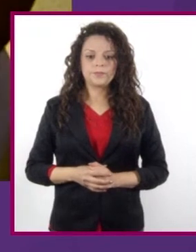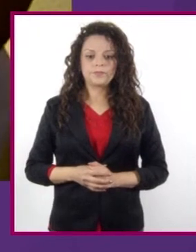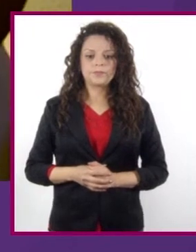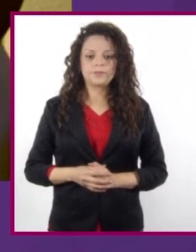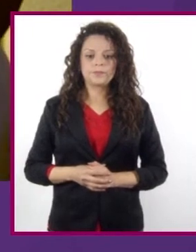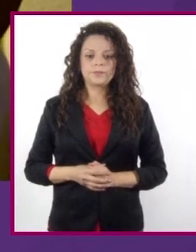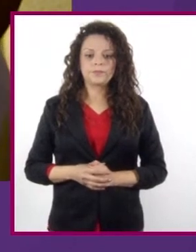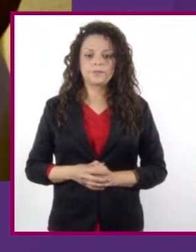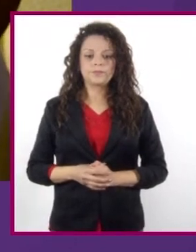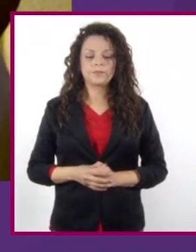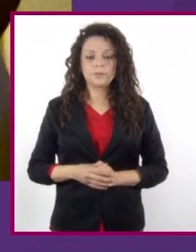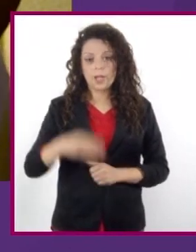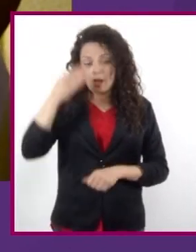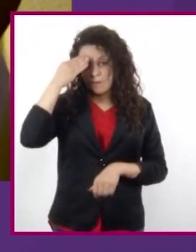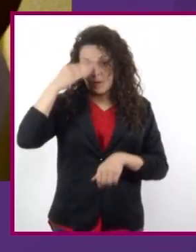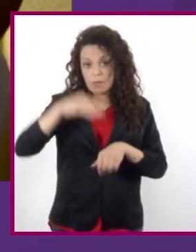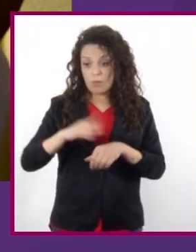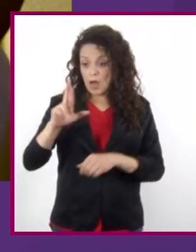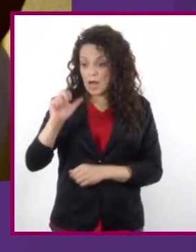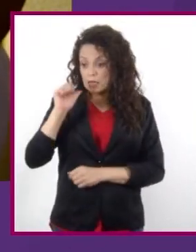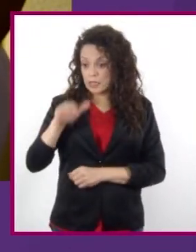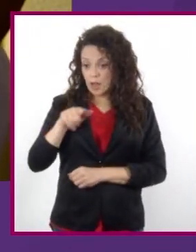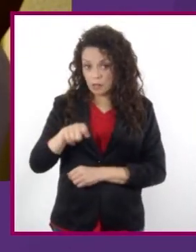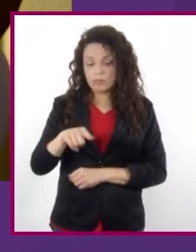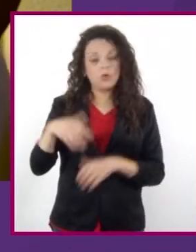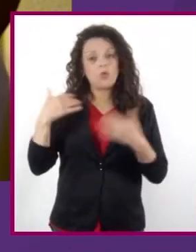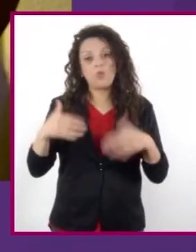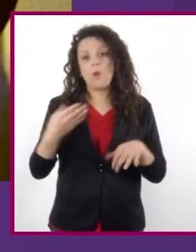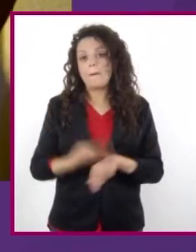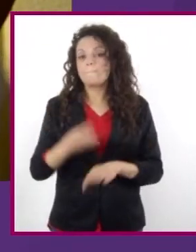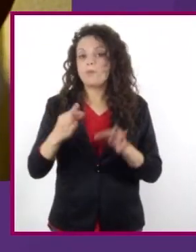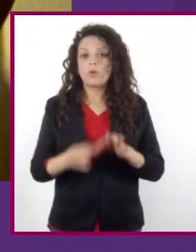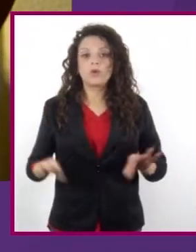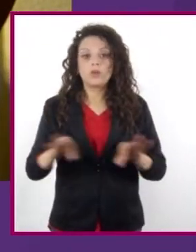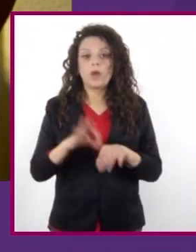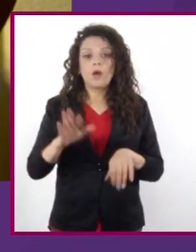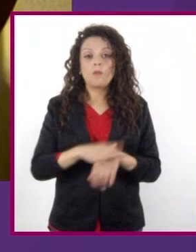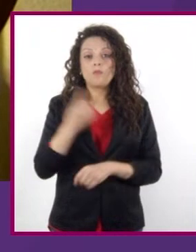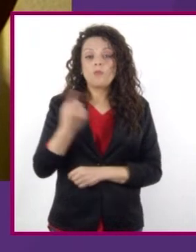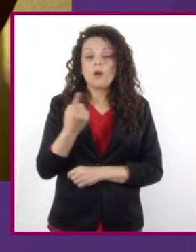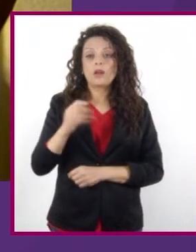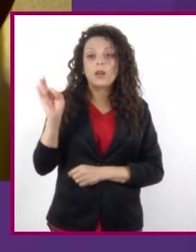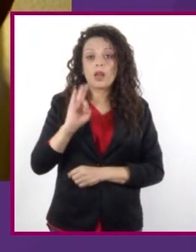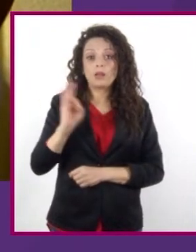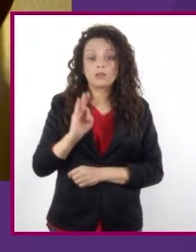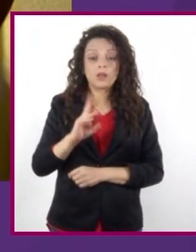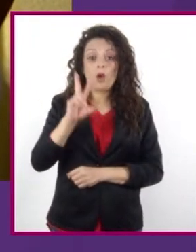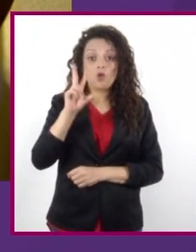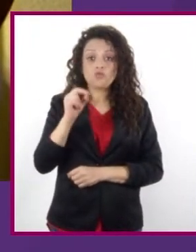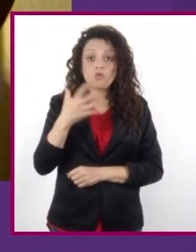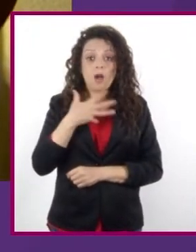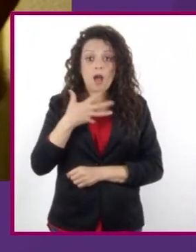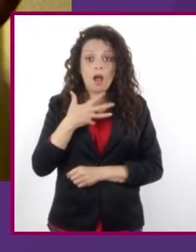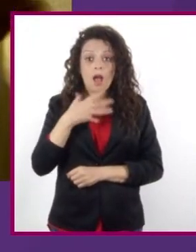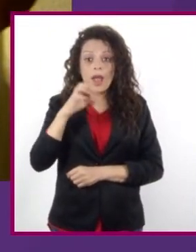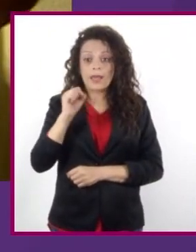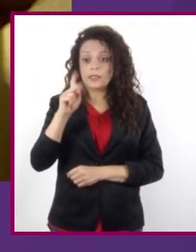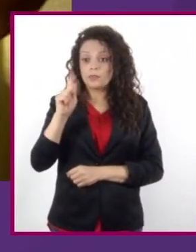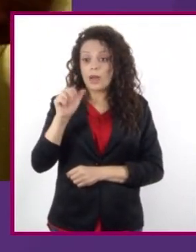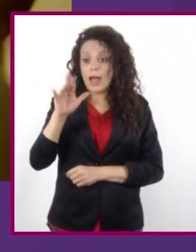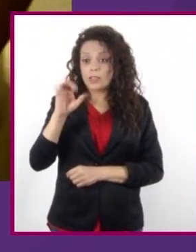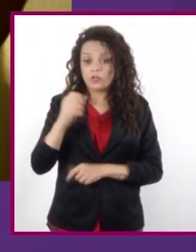La capacidad de la memoria RAM es fundamental, ya que si no tenemos el espacio mínimo que exigen determinadas aplicaciones y juegos,